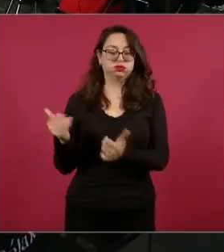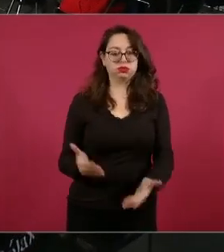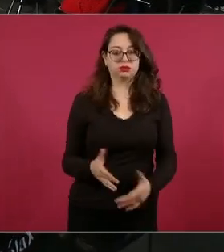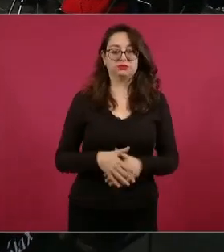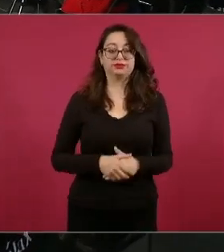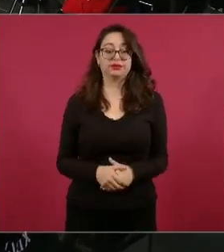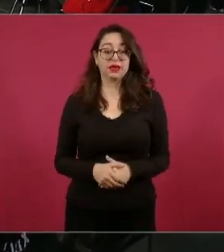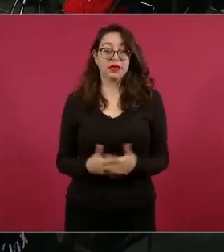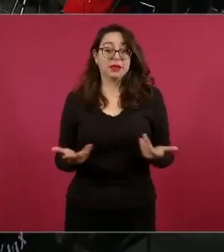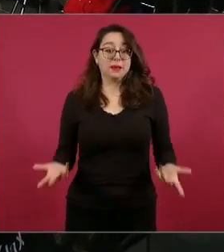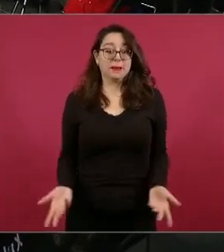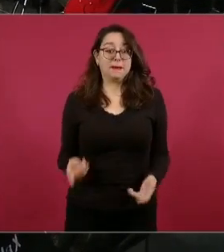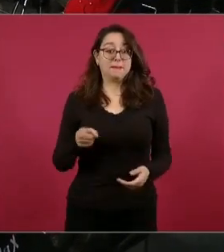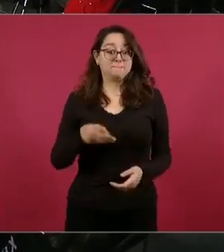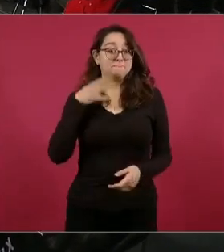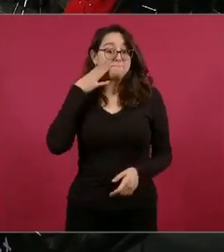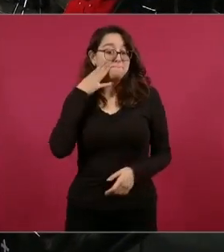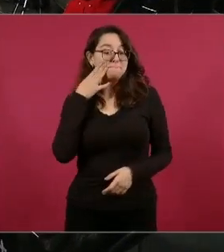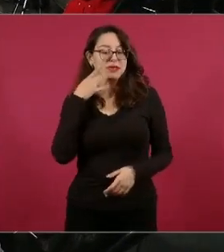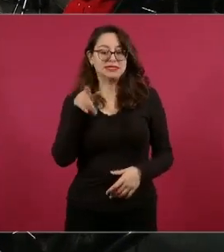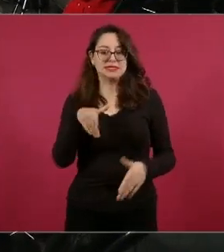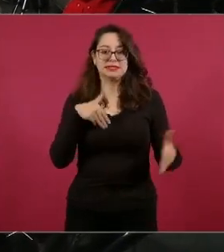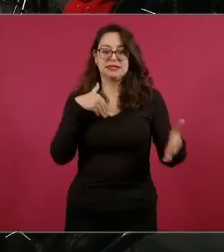Manzanillo está en el primer lugar,